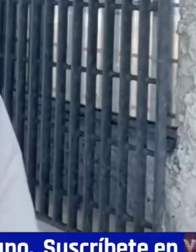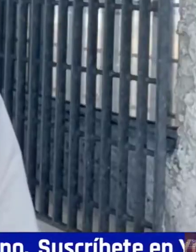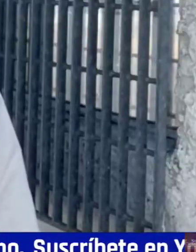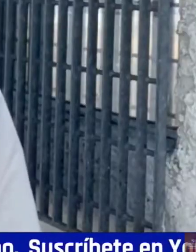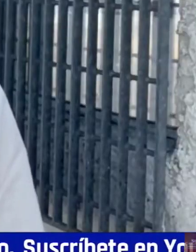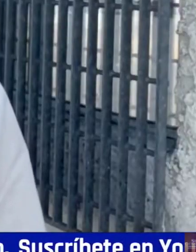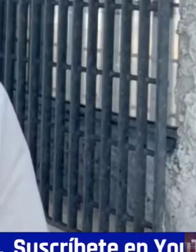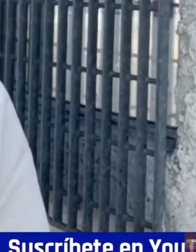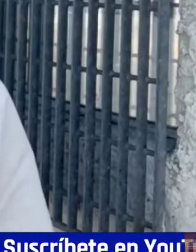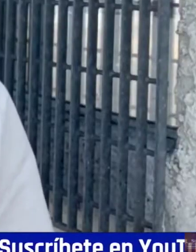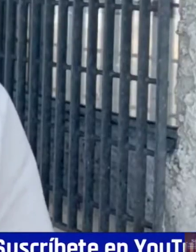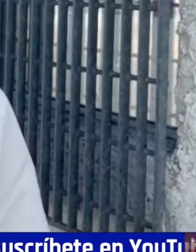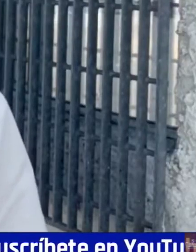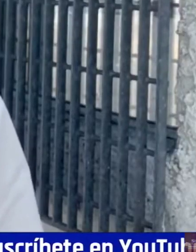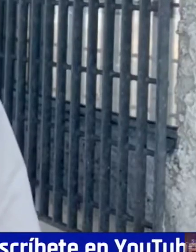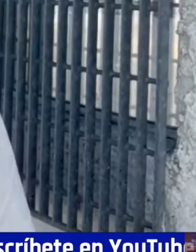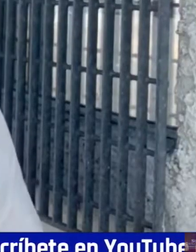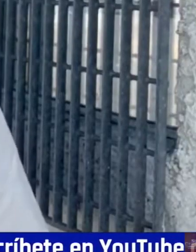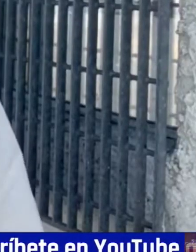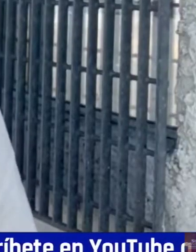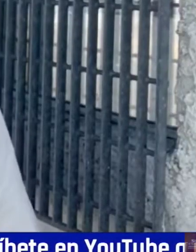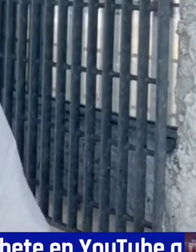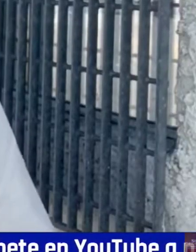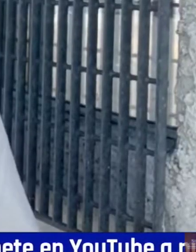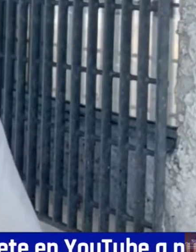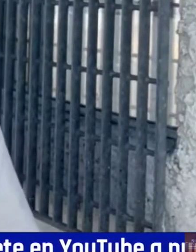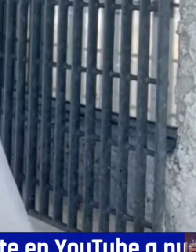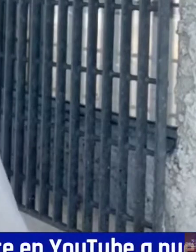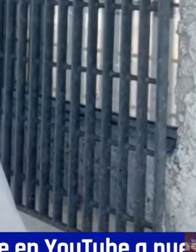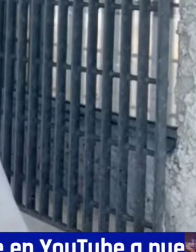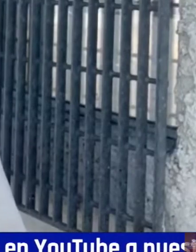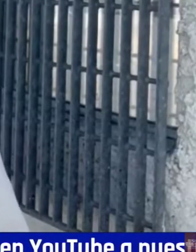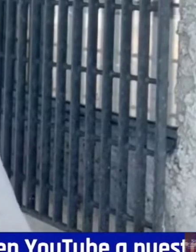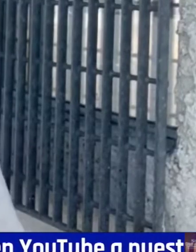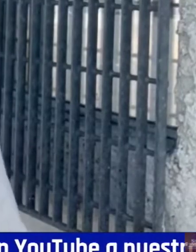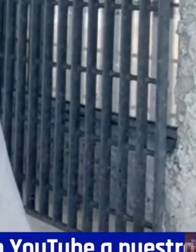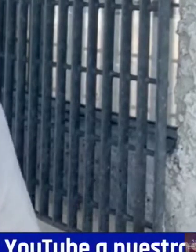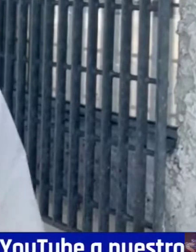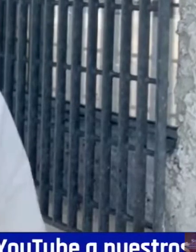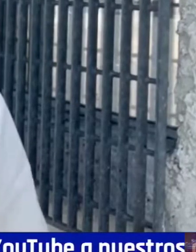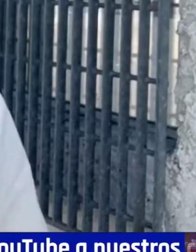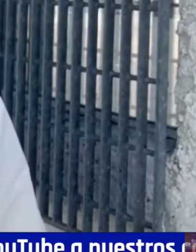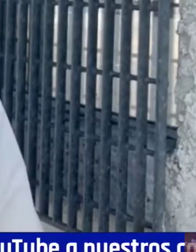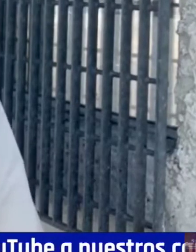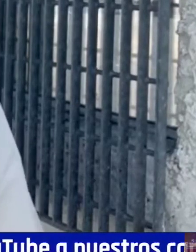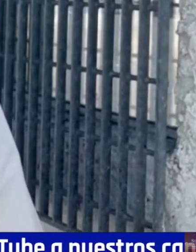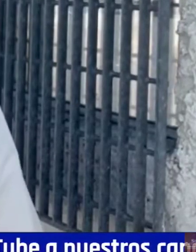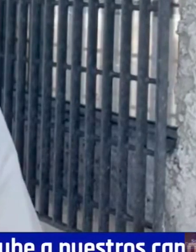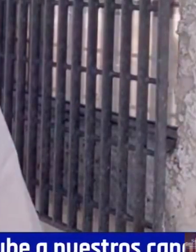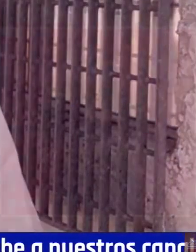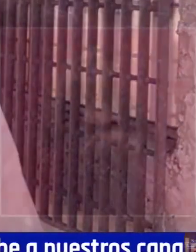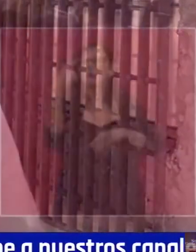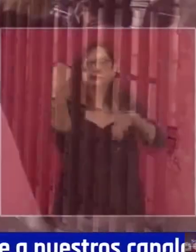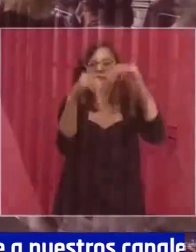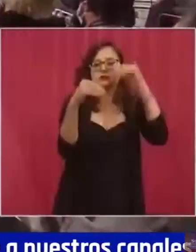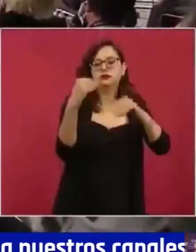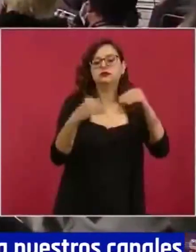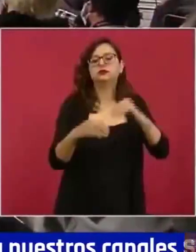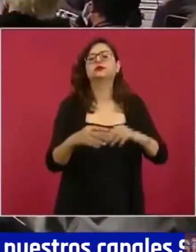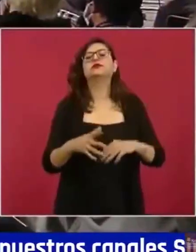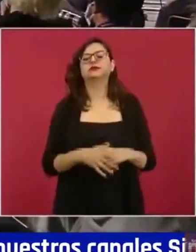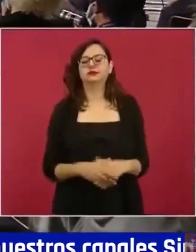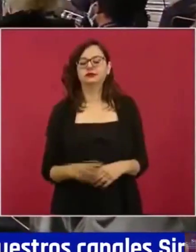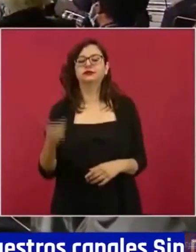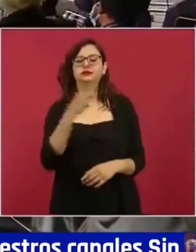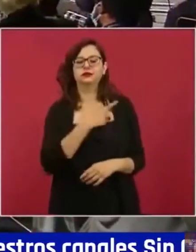Y después, mi querido Julián, para cerrar, si me permites, esta declaración del presidente Andrés Manuel López Obrador